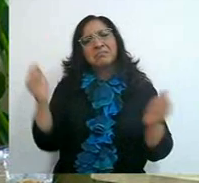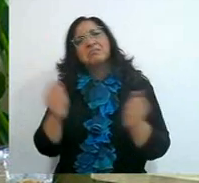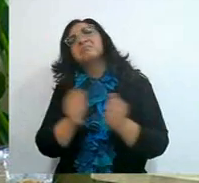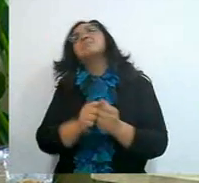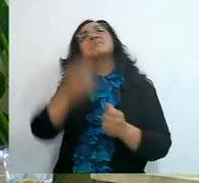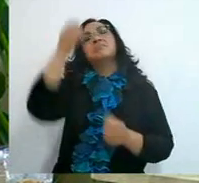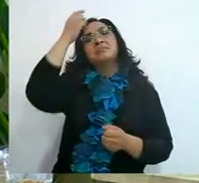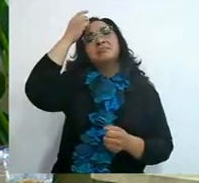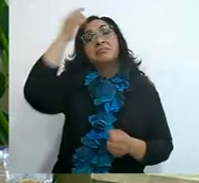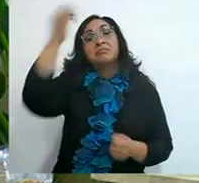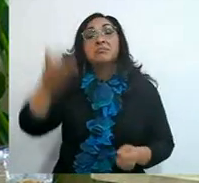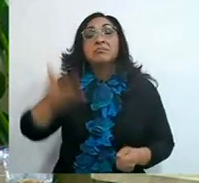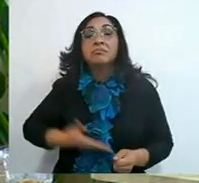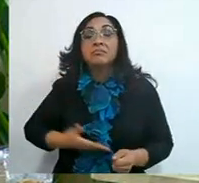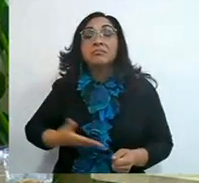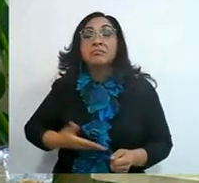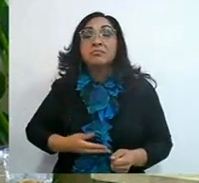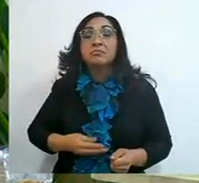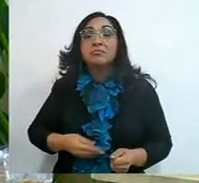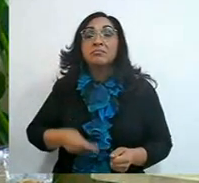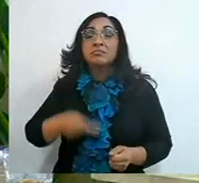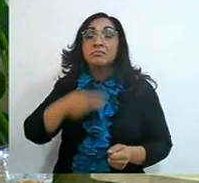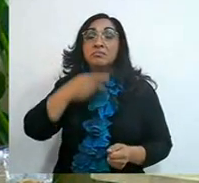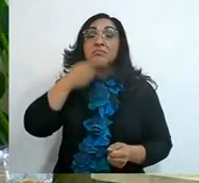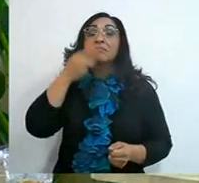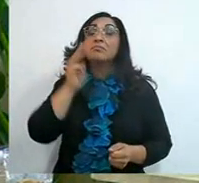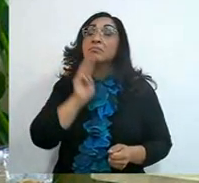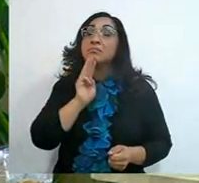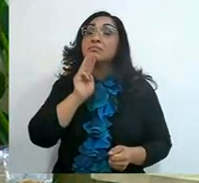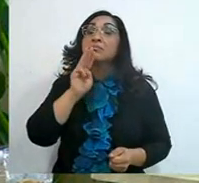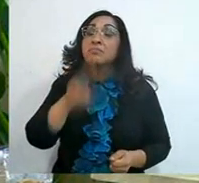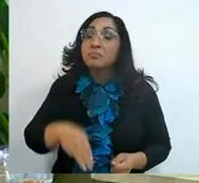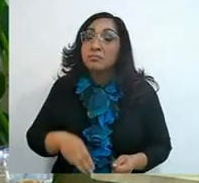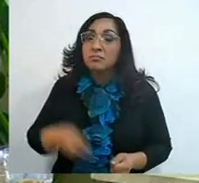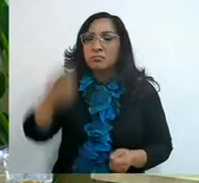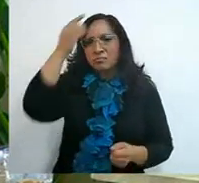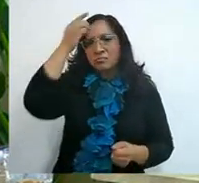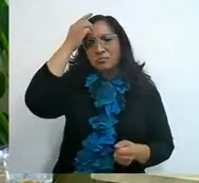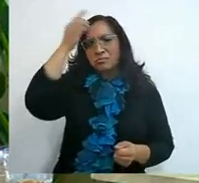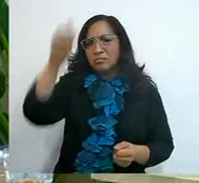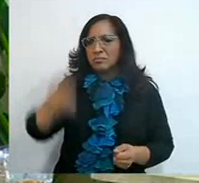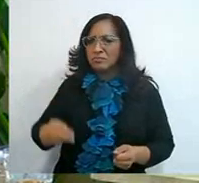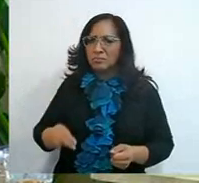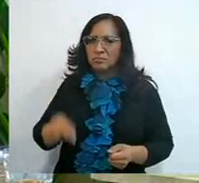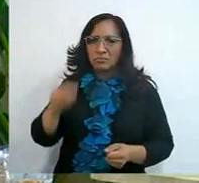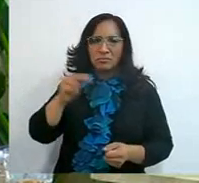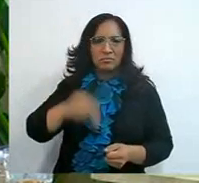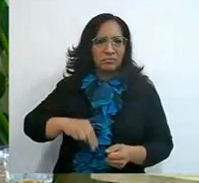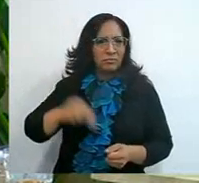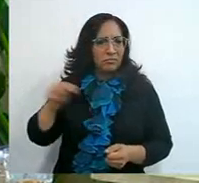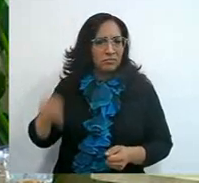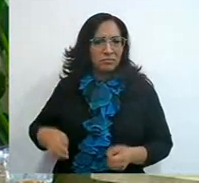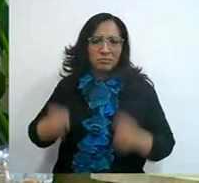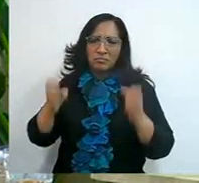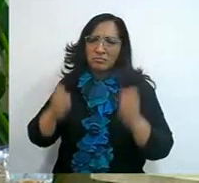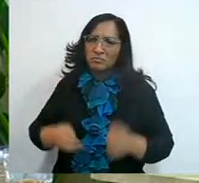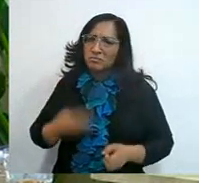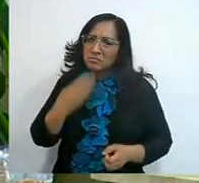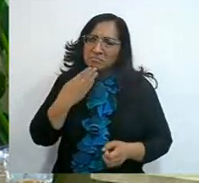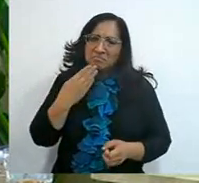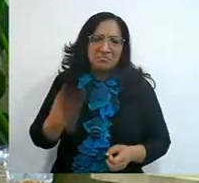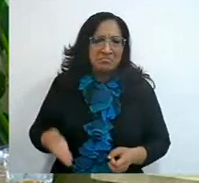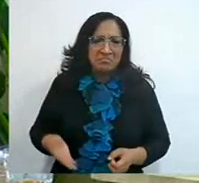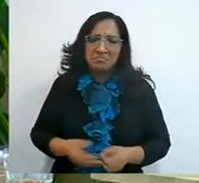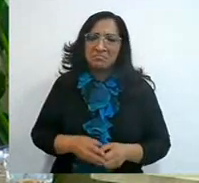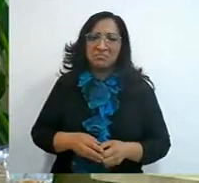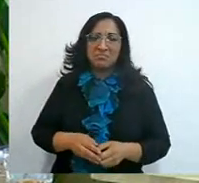tienen maldición de Dios. No creo que les va bien. Tienen maldición de Dios. Y